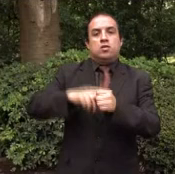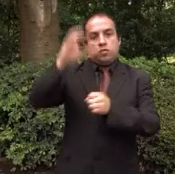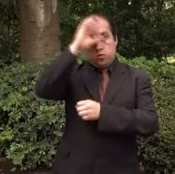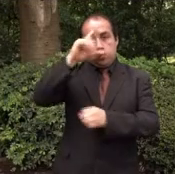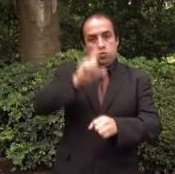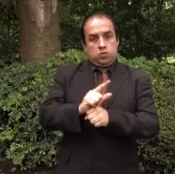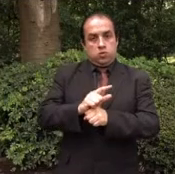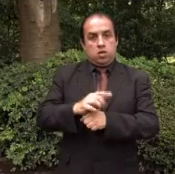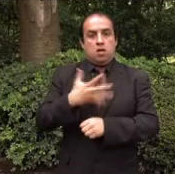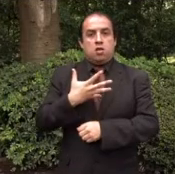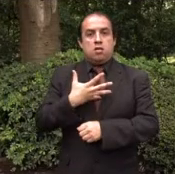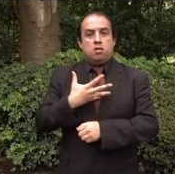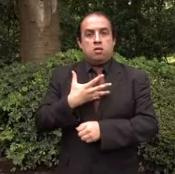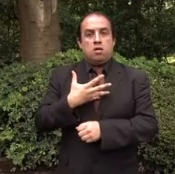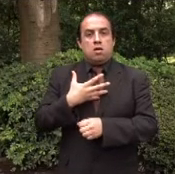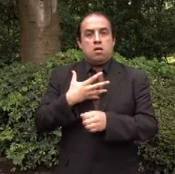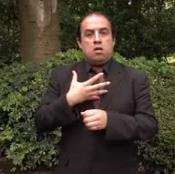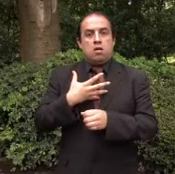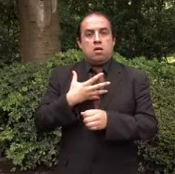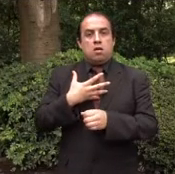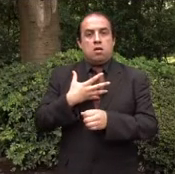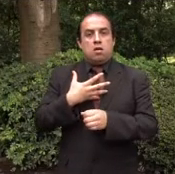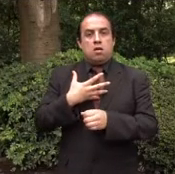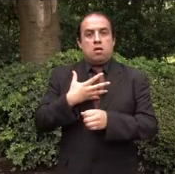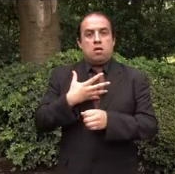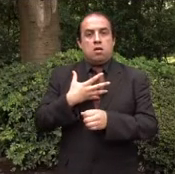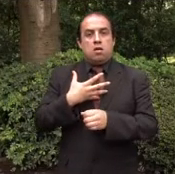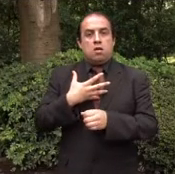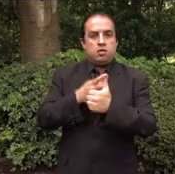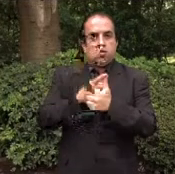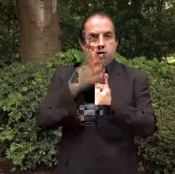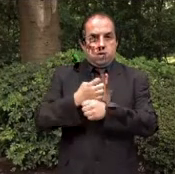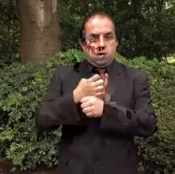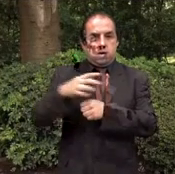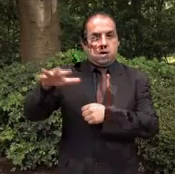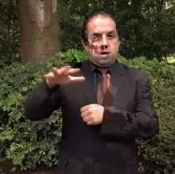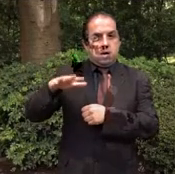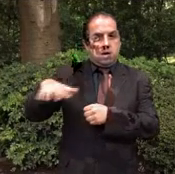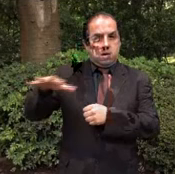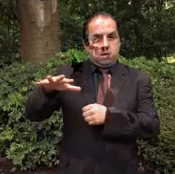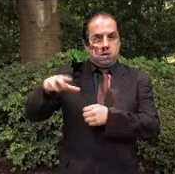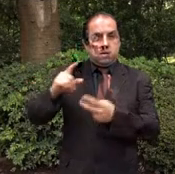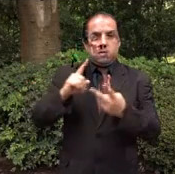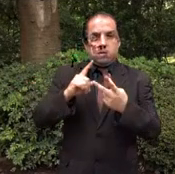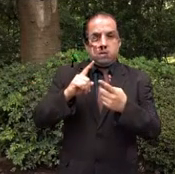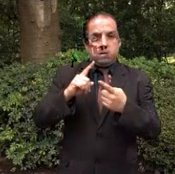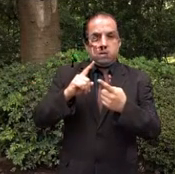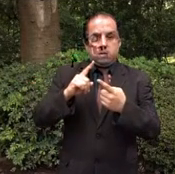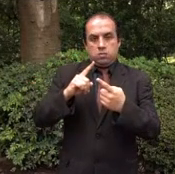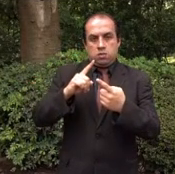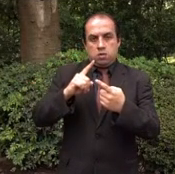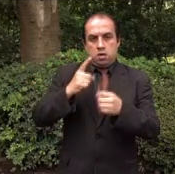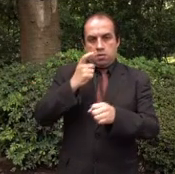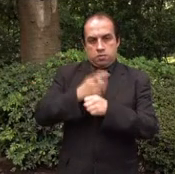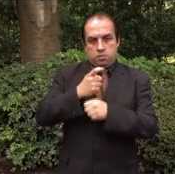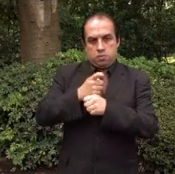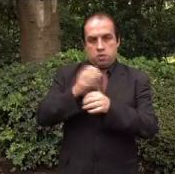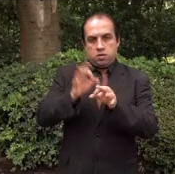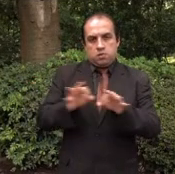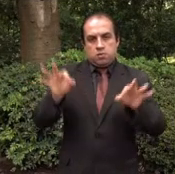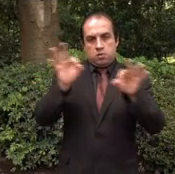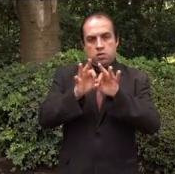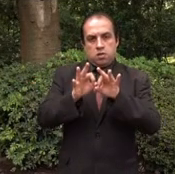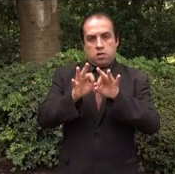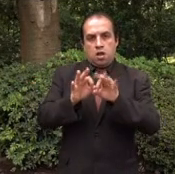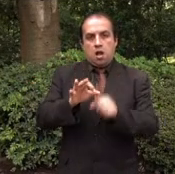tiene esencialmente, yo diría, cuatro áreas. El primero, que es fundamental, es